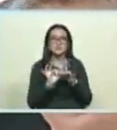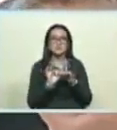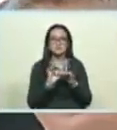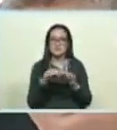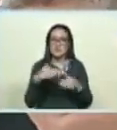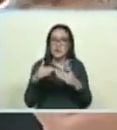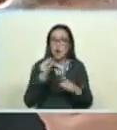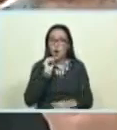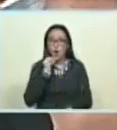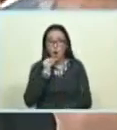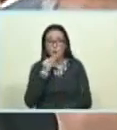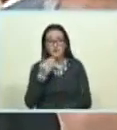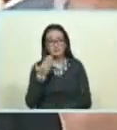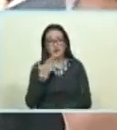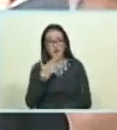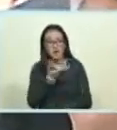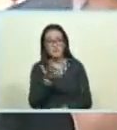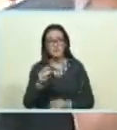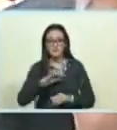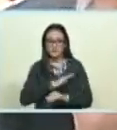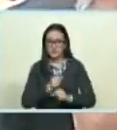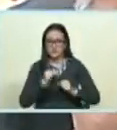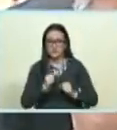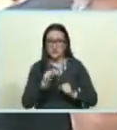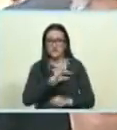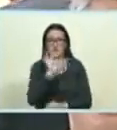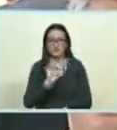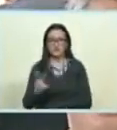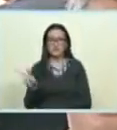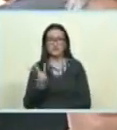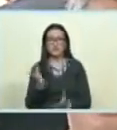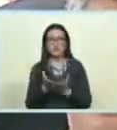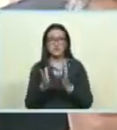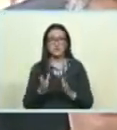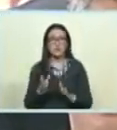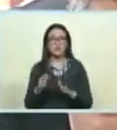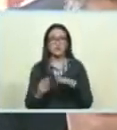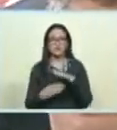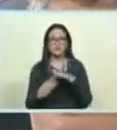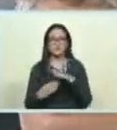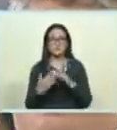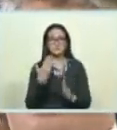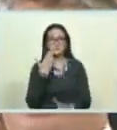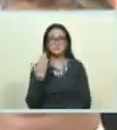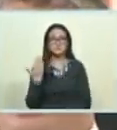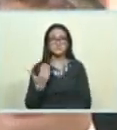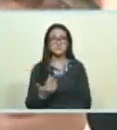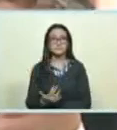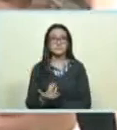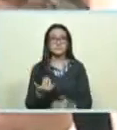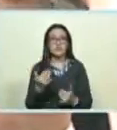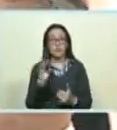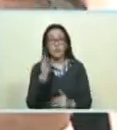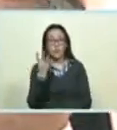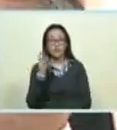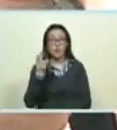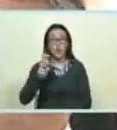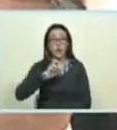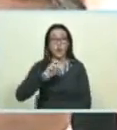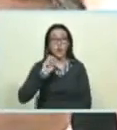la generación OVE y seguir fortaleciendo a la Federación Venezolana de Estudiantes de Educación Media, presidente. A nuestro cuarto